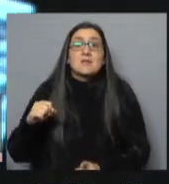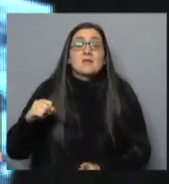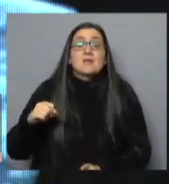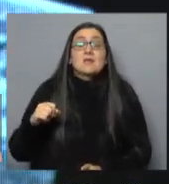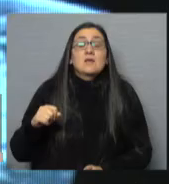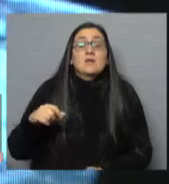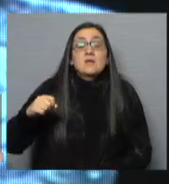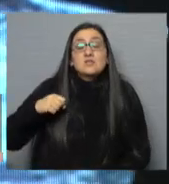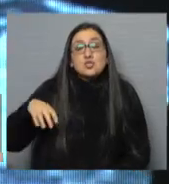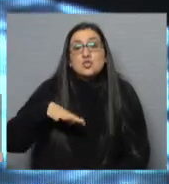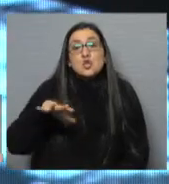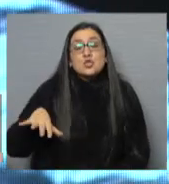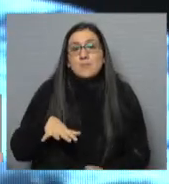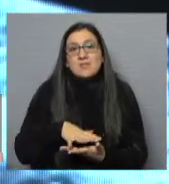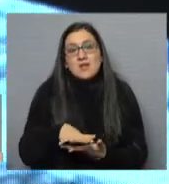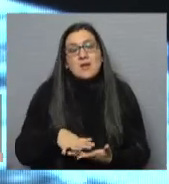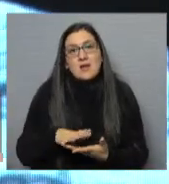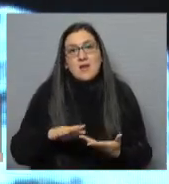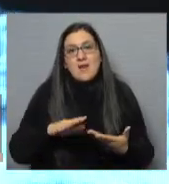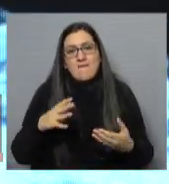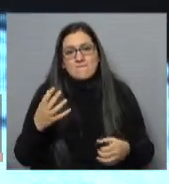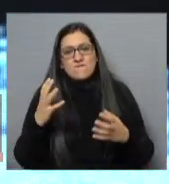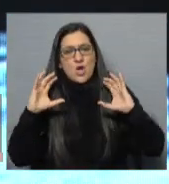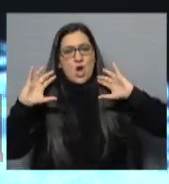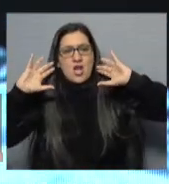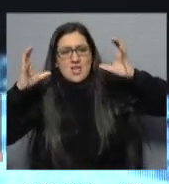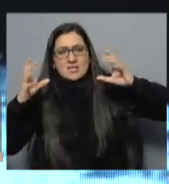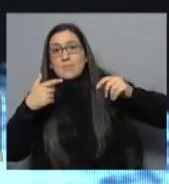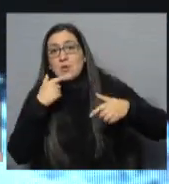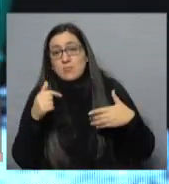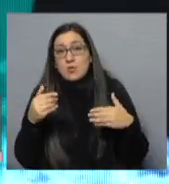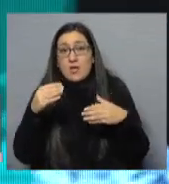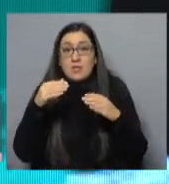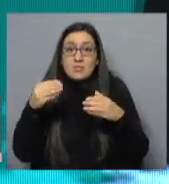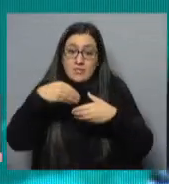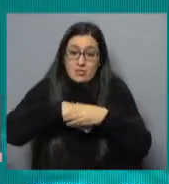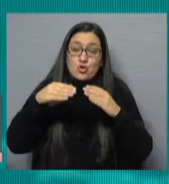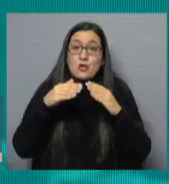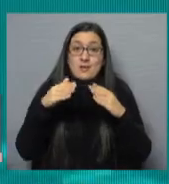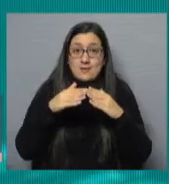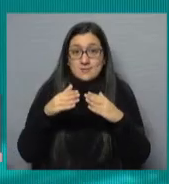socioambientales que están jugando, la violencia, por ejemplo, intrafamiliar,